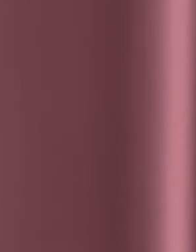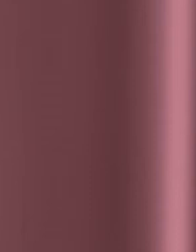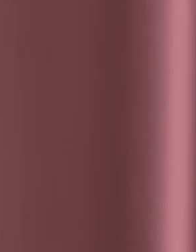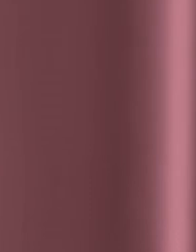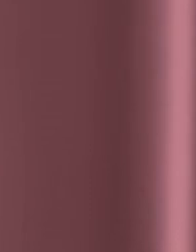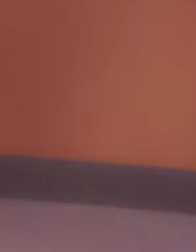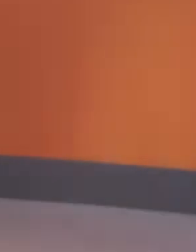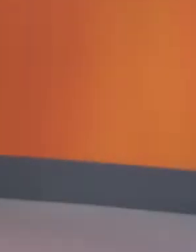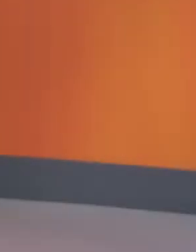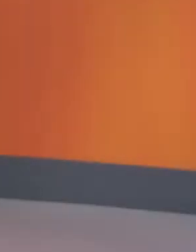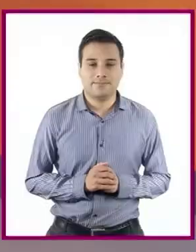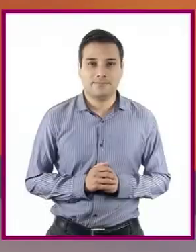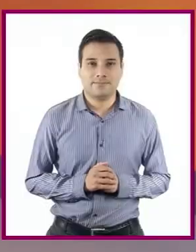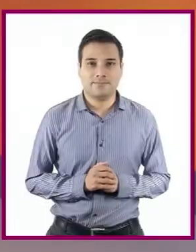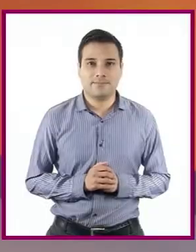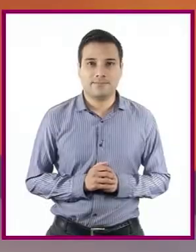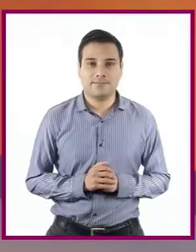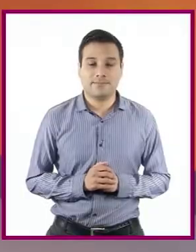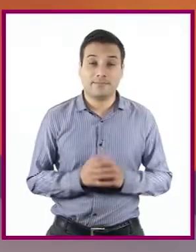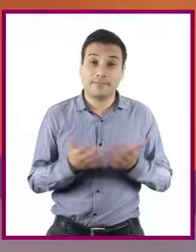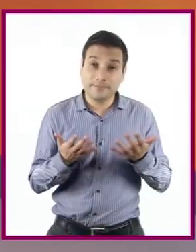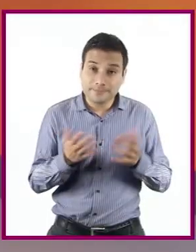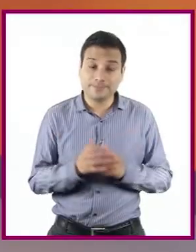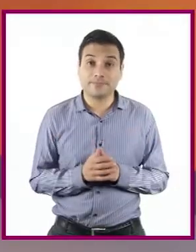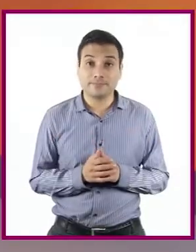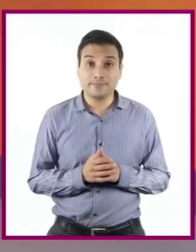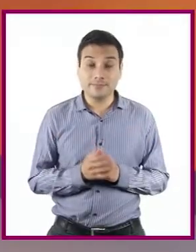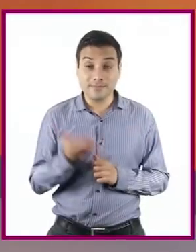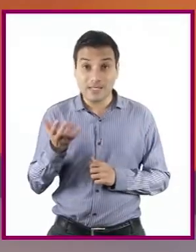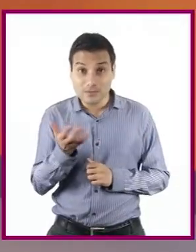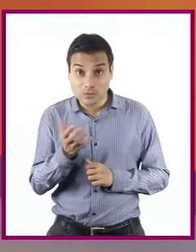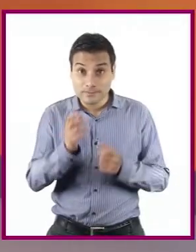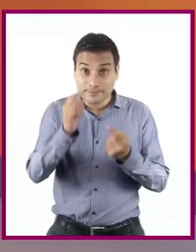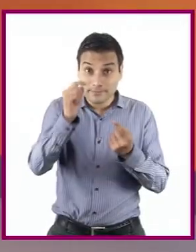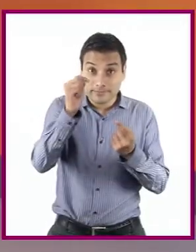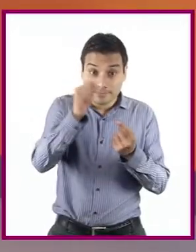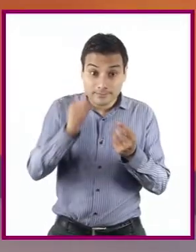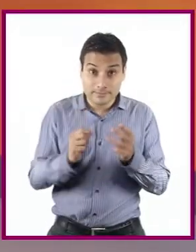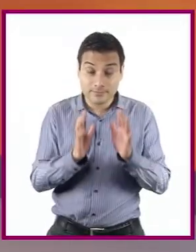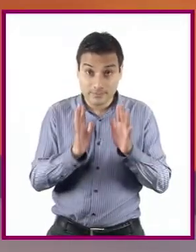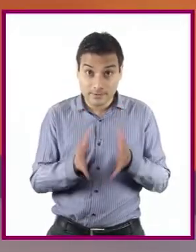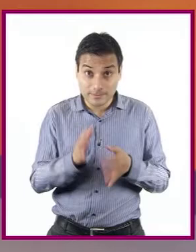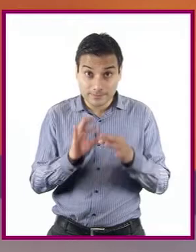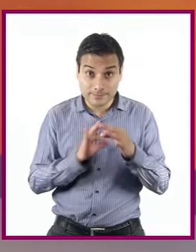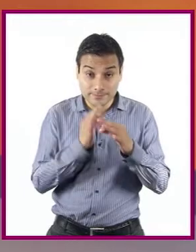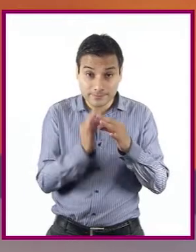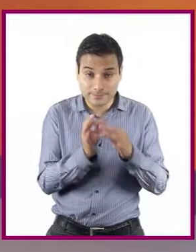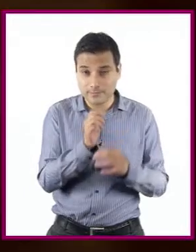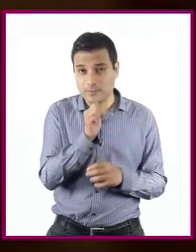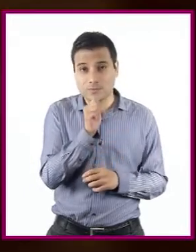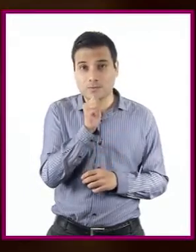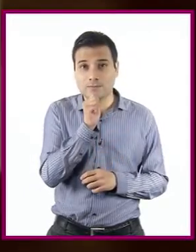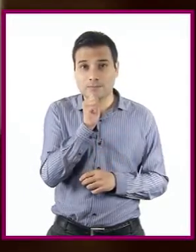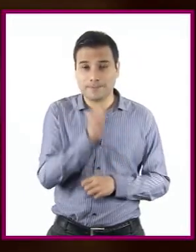este derecho. Desafortunadamente, estas acciones no son una realidad para muchas poblaciones en el